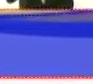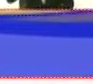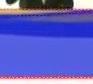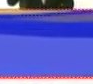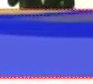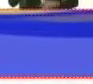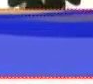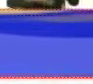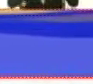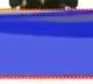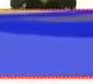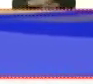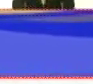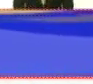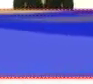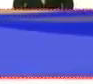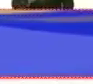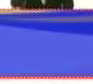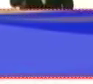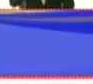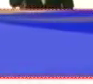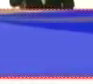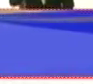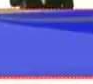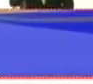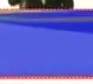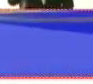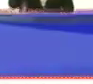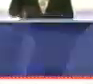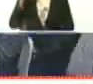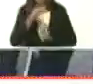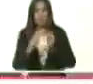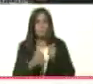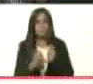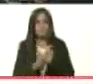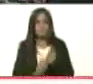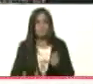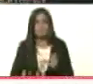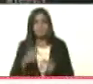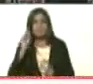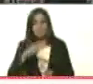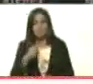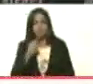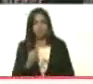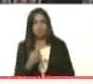con Eduardo Piñate en el Consejo de Ministros y la vicepresidenta y decíamos que